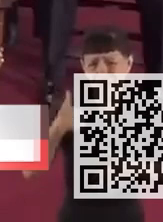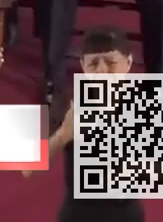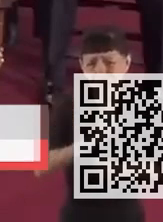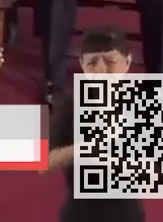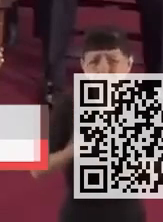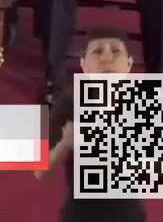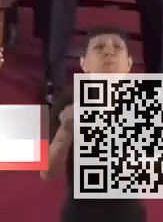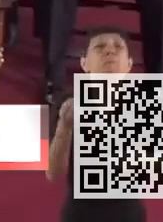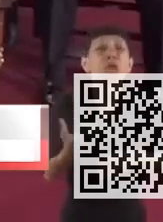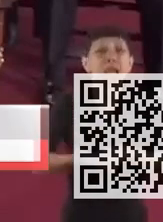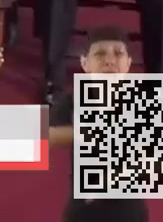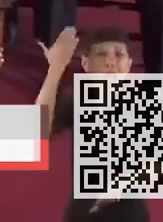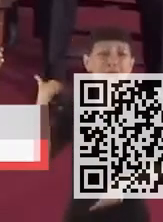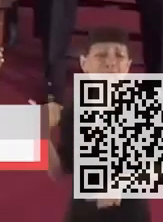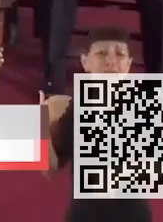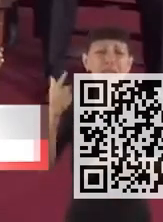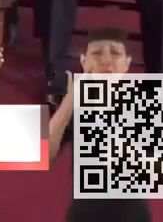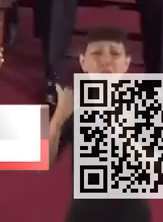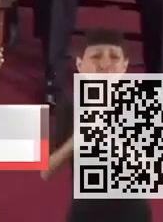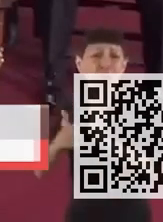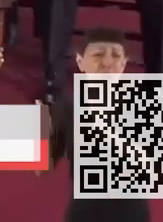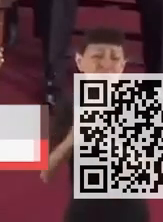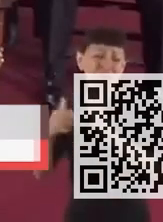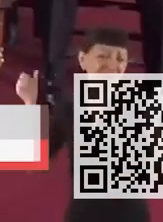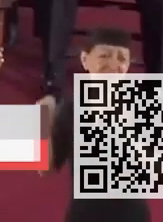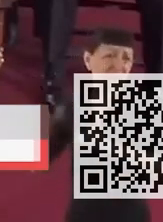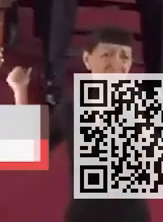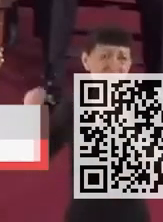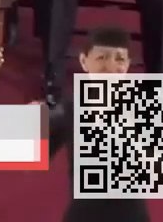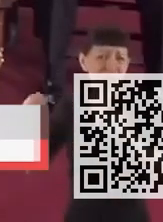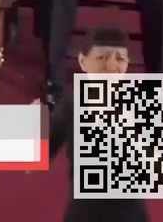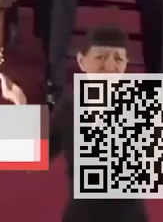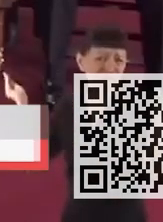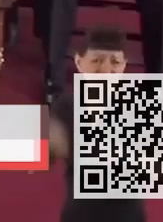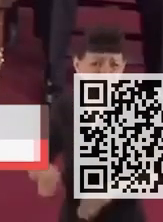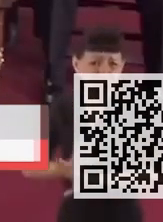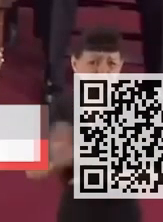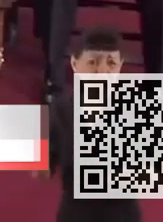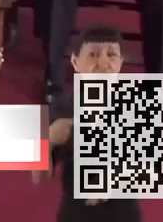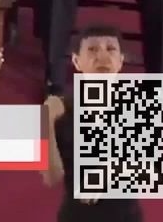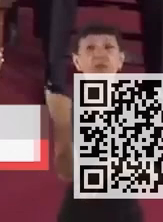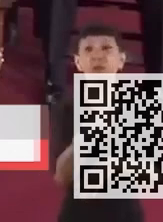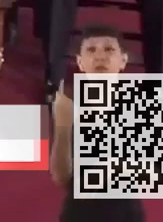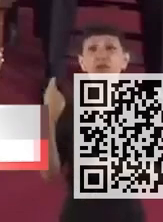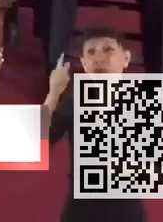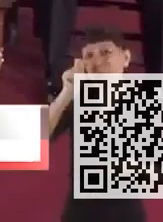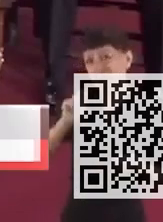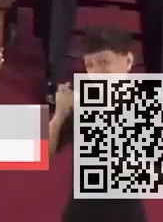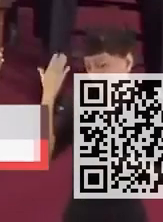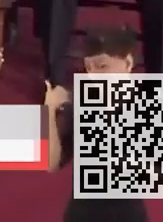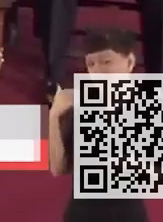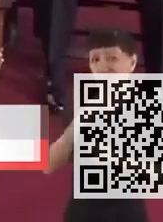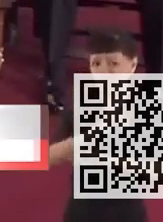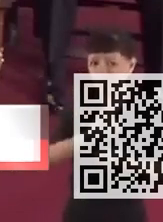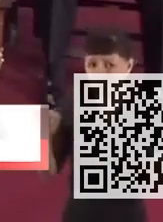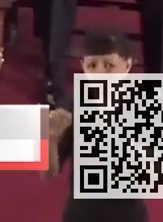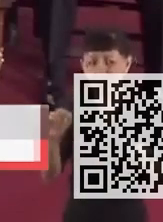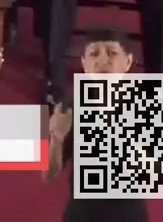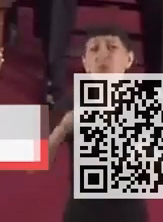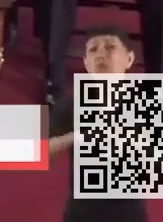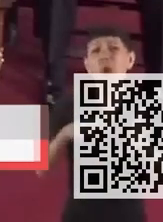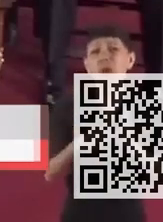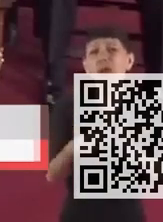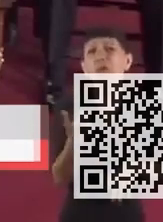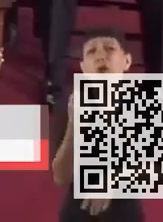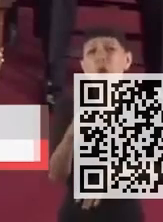termina con un diferencial de imagen positiva, ¿no? Es decir, que tiene una imagen positiva superior a la negativa. Tigre, San Isidro y Vicente López